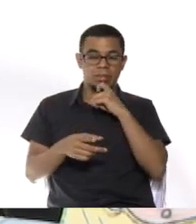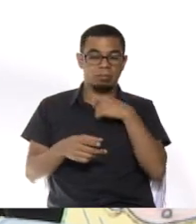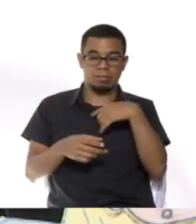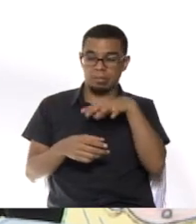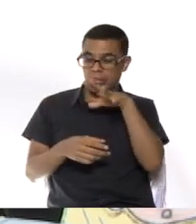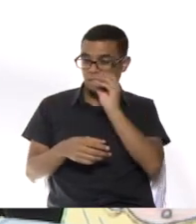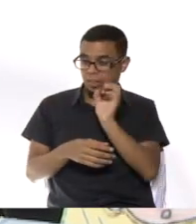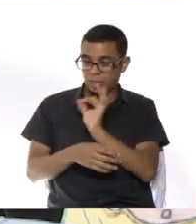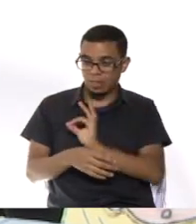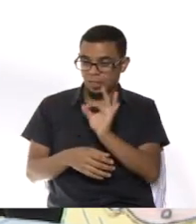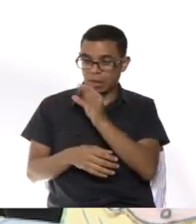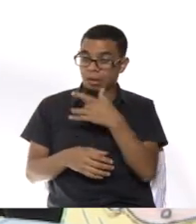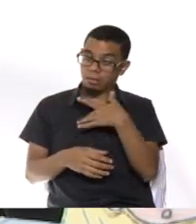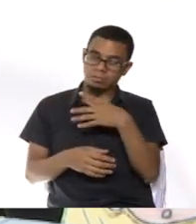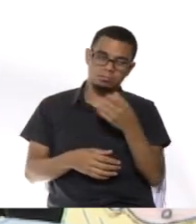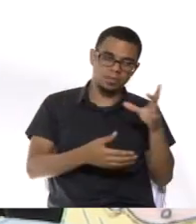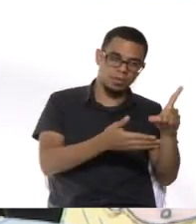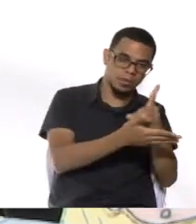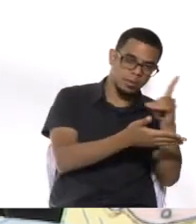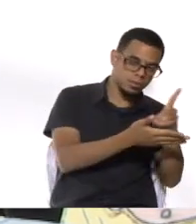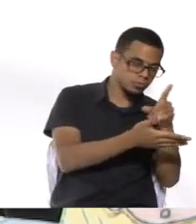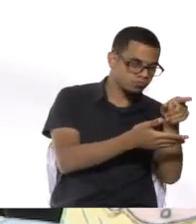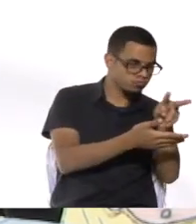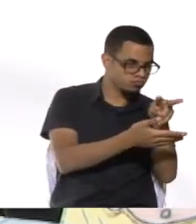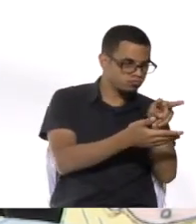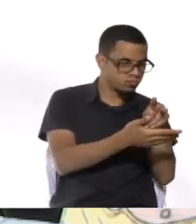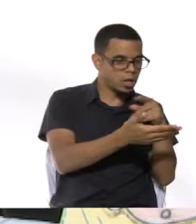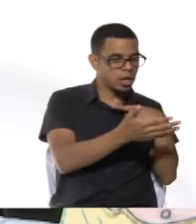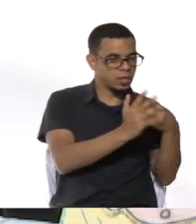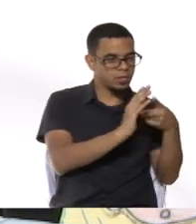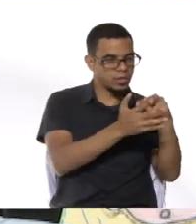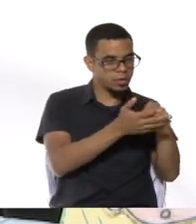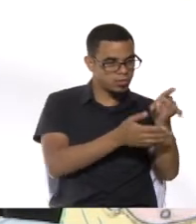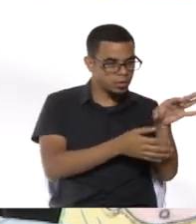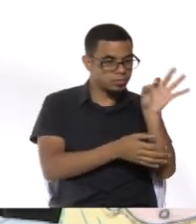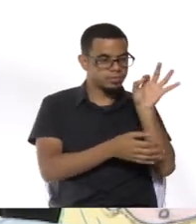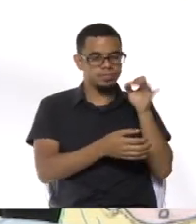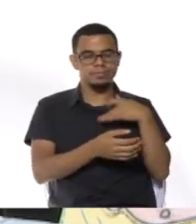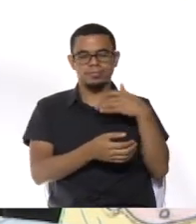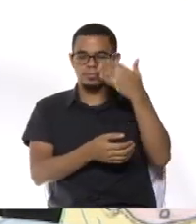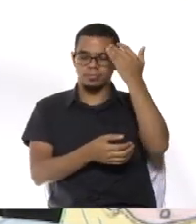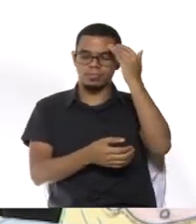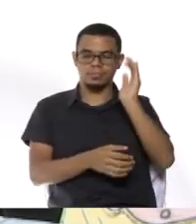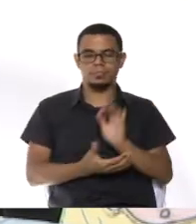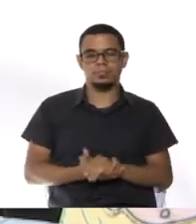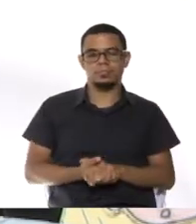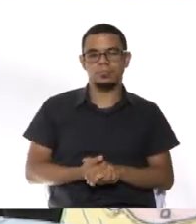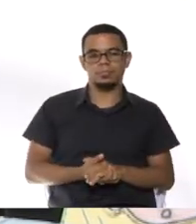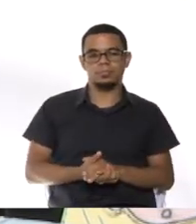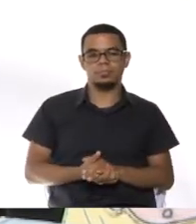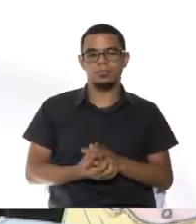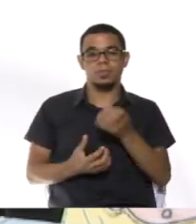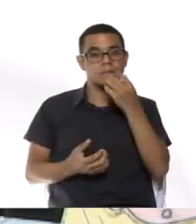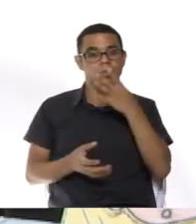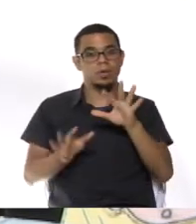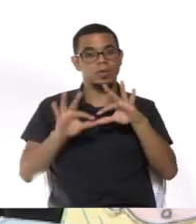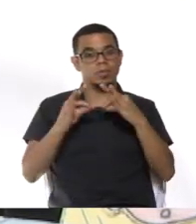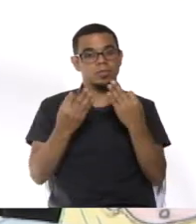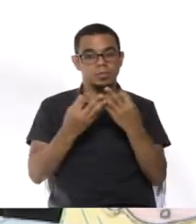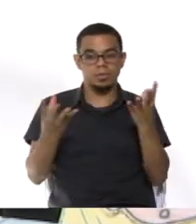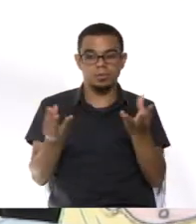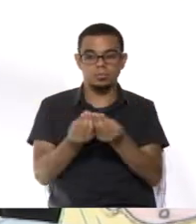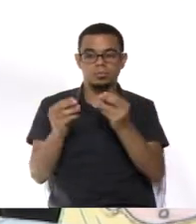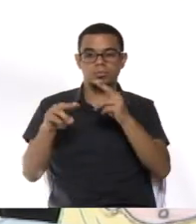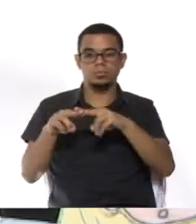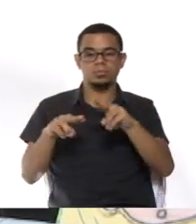significa, porque es dependiendo del tema, de la lectura o de la investigación que estamos realizando. Entonces, los invitamos, familia, a que con nuestros niños